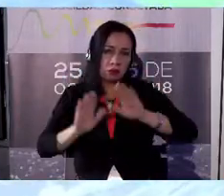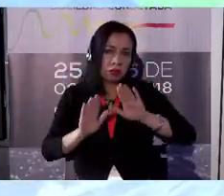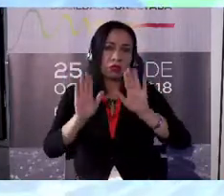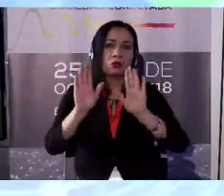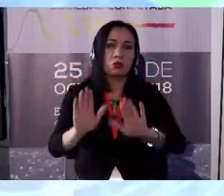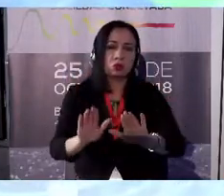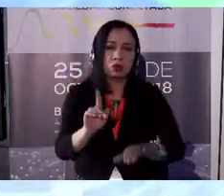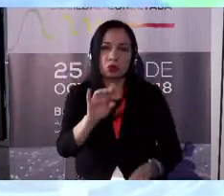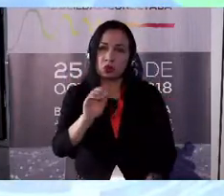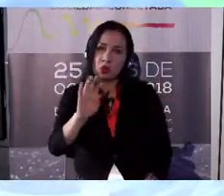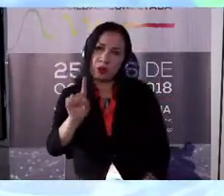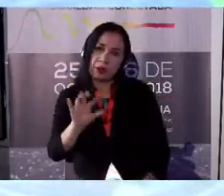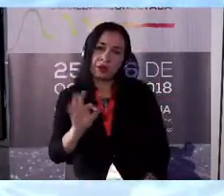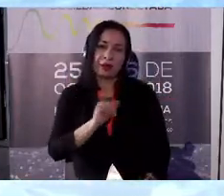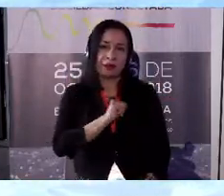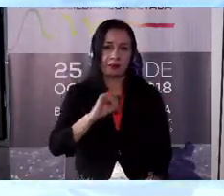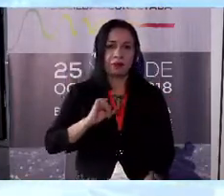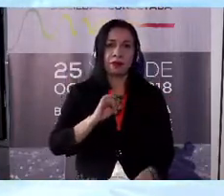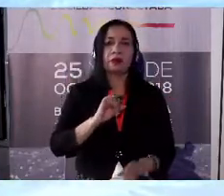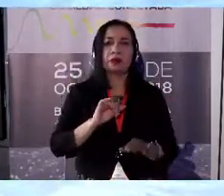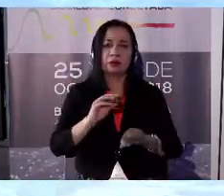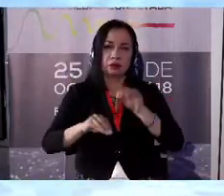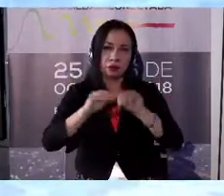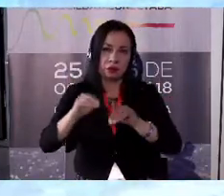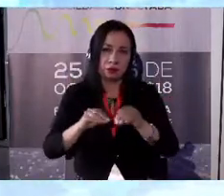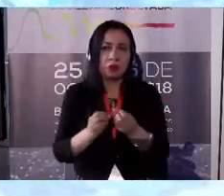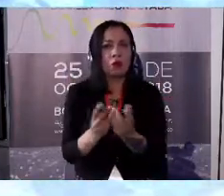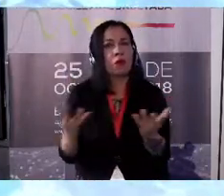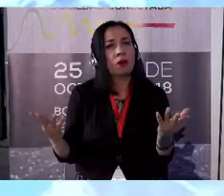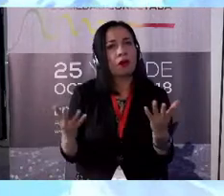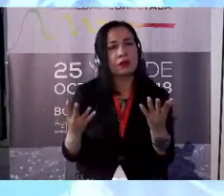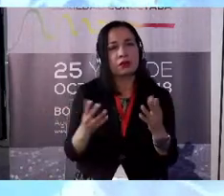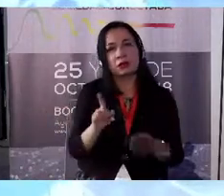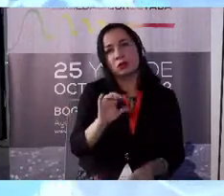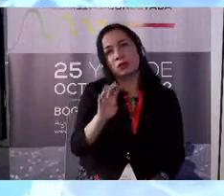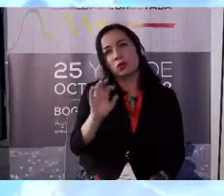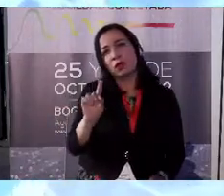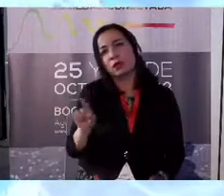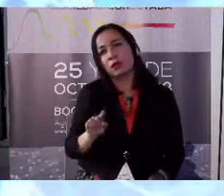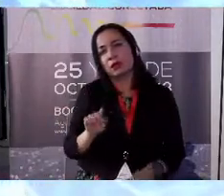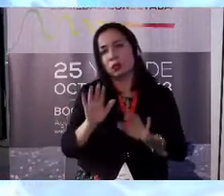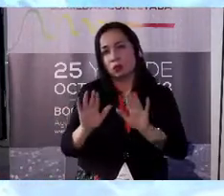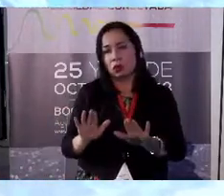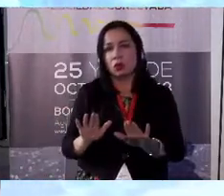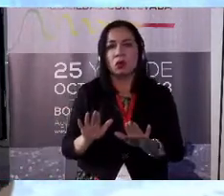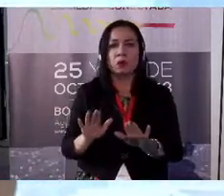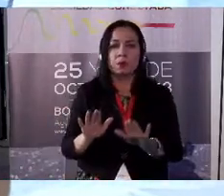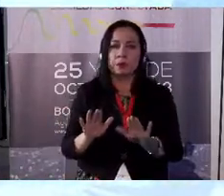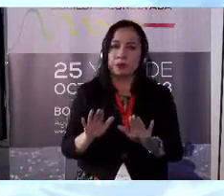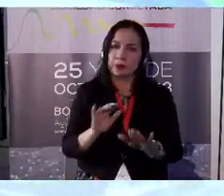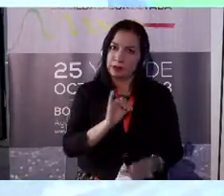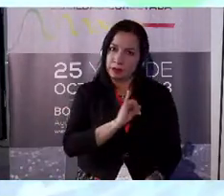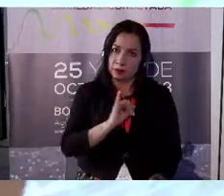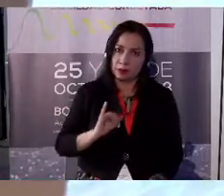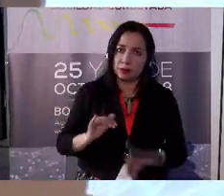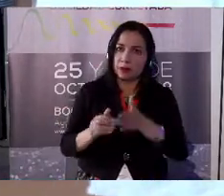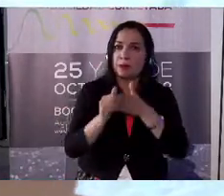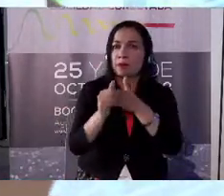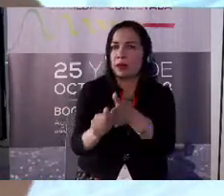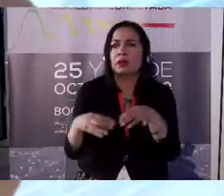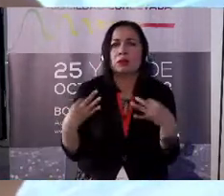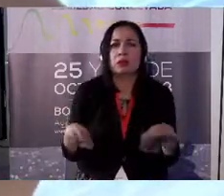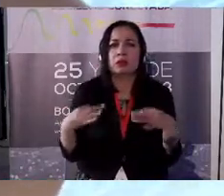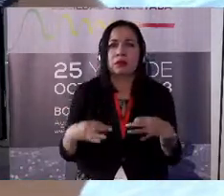independiente. Es vender un número de subastas de manera independiente a través de un método muy simple, que